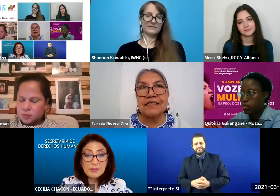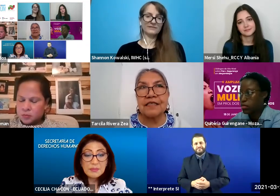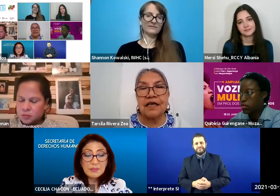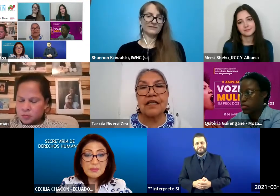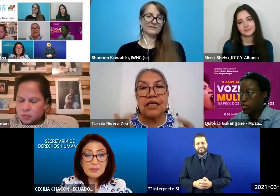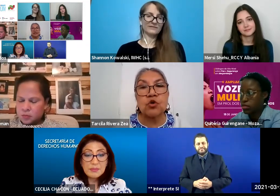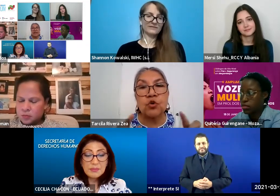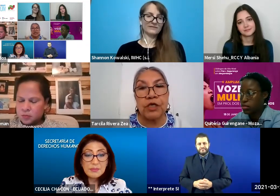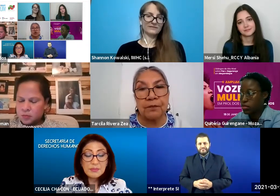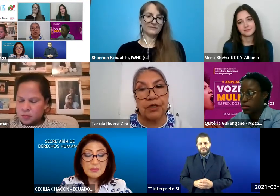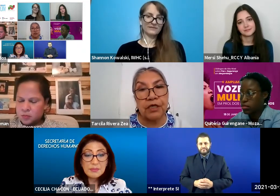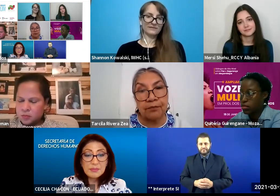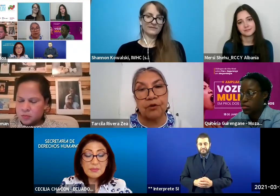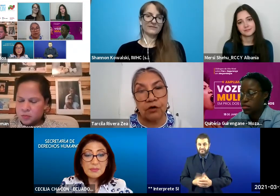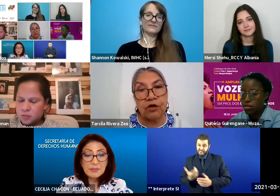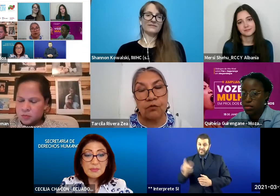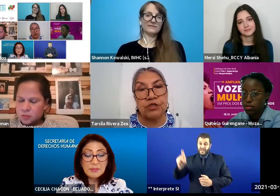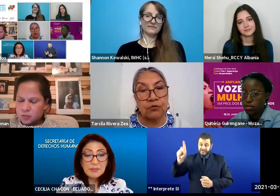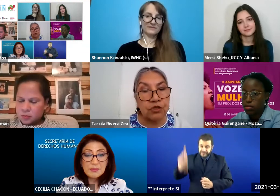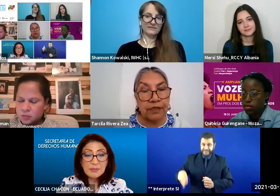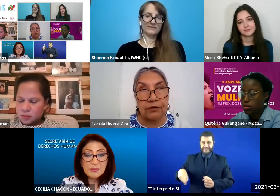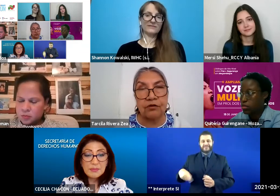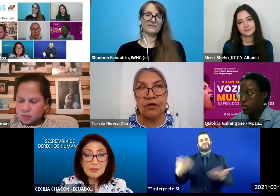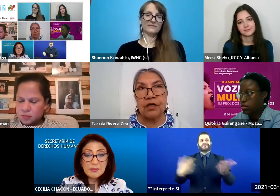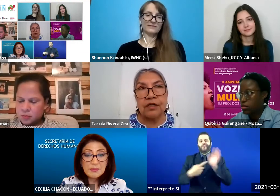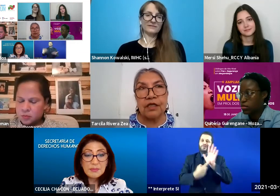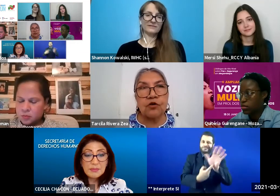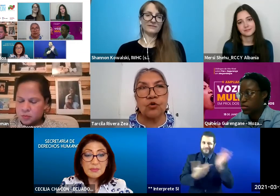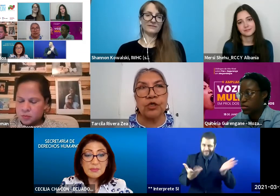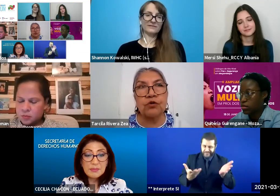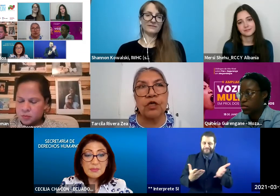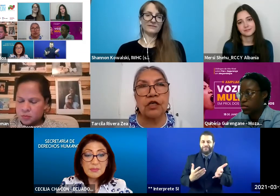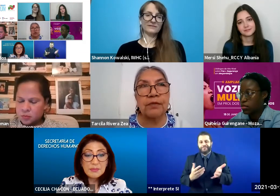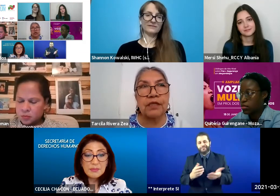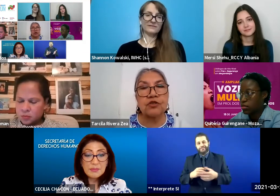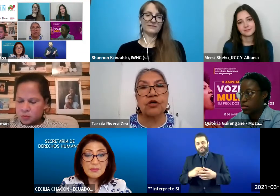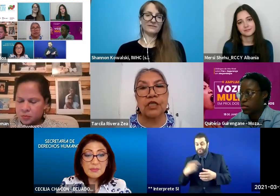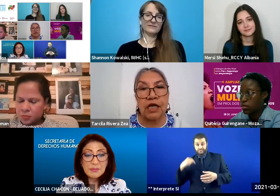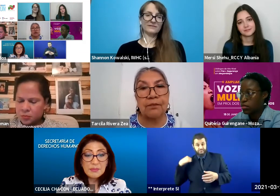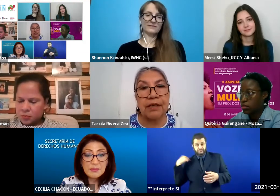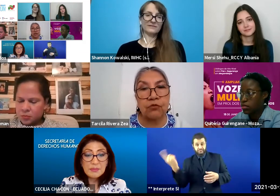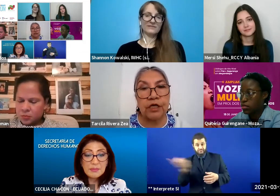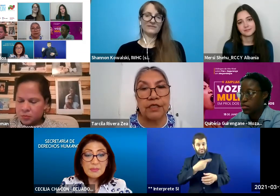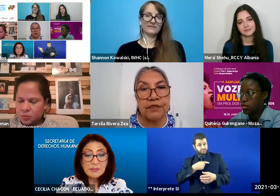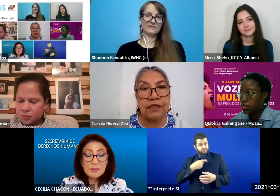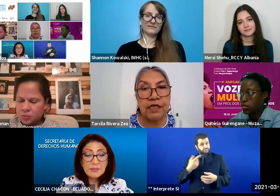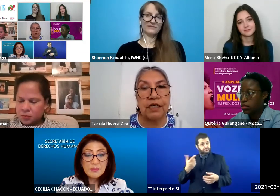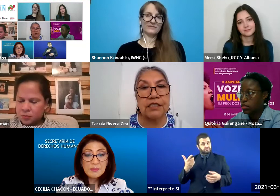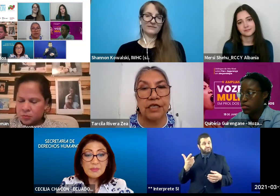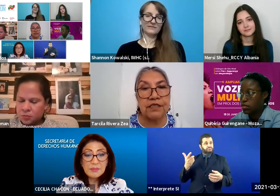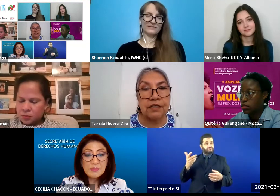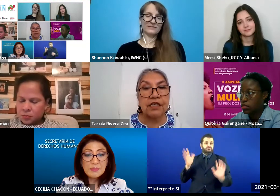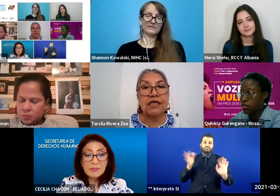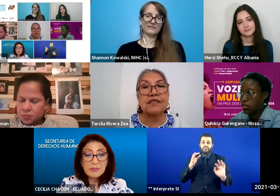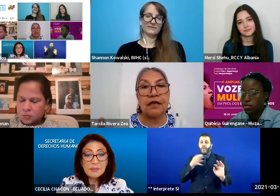hay necesidad de incluir, por ejemplo, que ahora como estamos hablando de incluir una recomendación general para mujeres